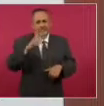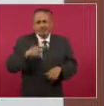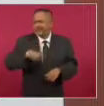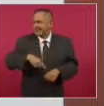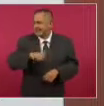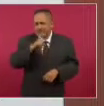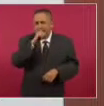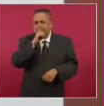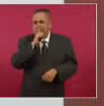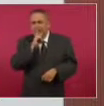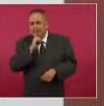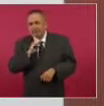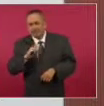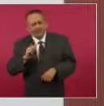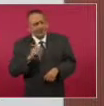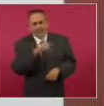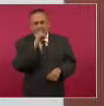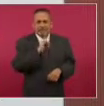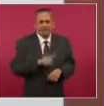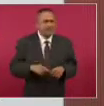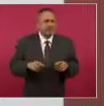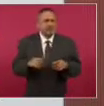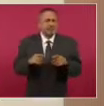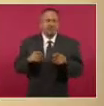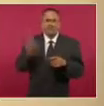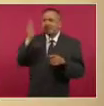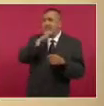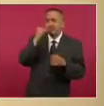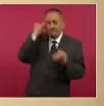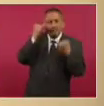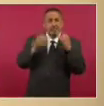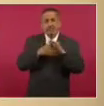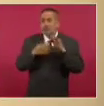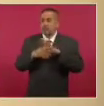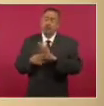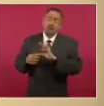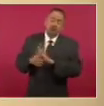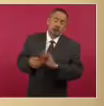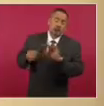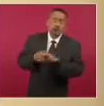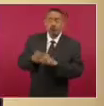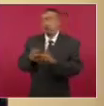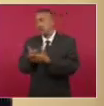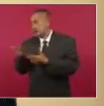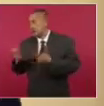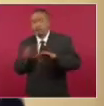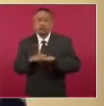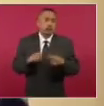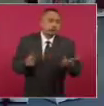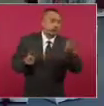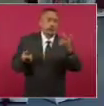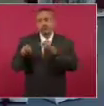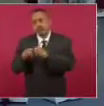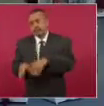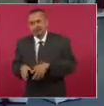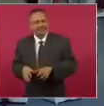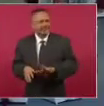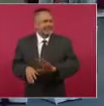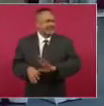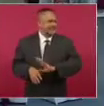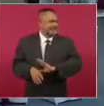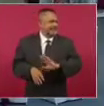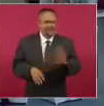mentira, un vil sofisma de la tecnocracia al servicio de la oligarquía que en